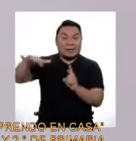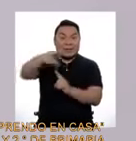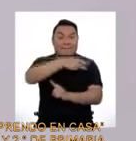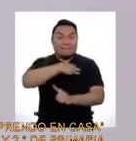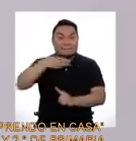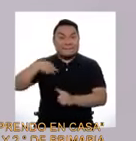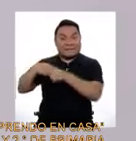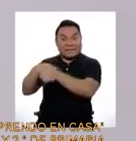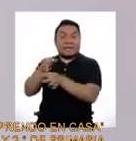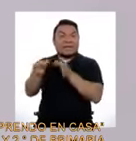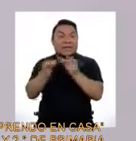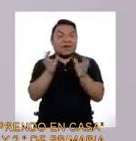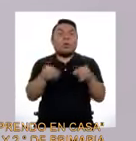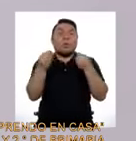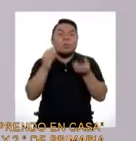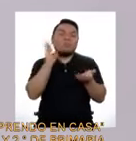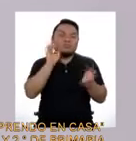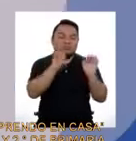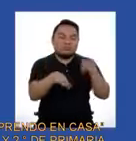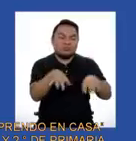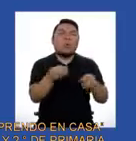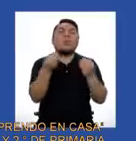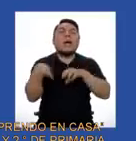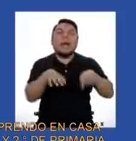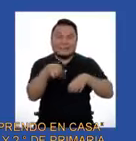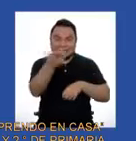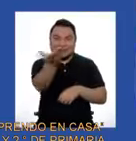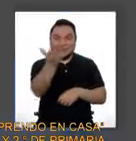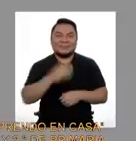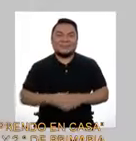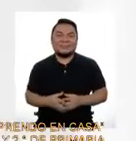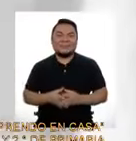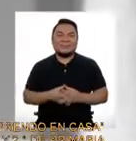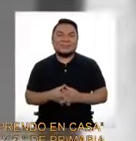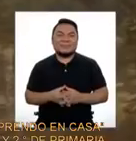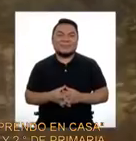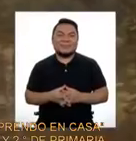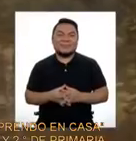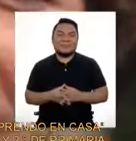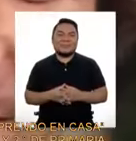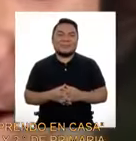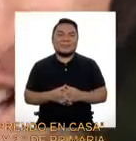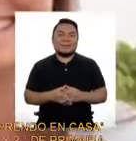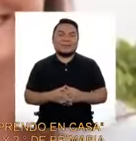sobre cómo tratar con nuestros residuos. ¿Están listos? Veamos.